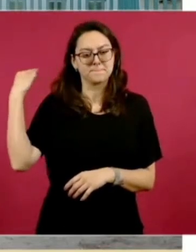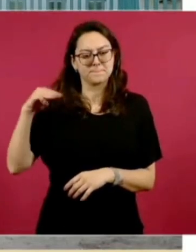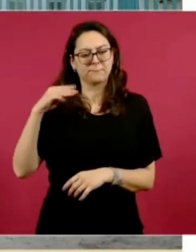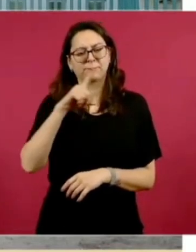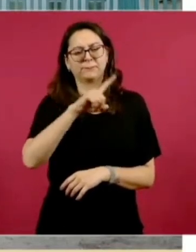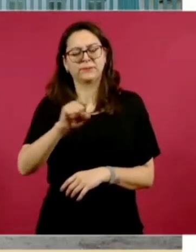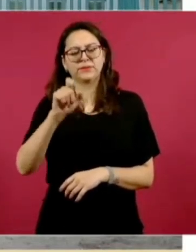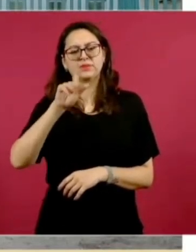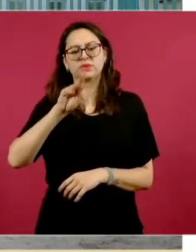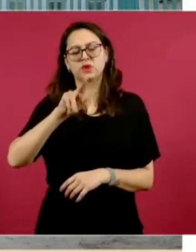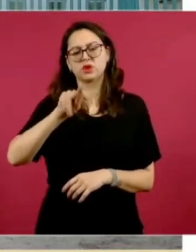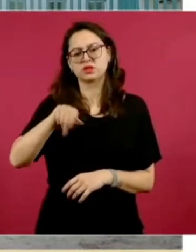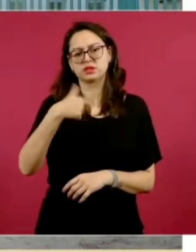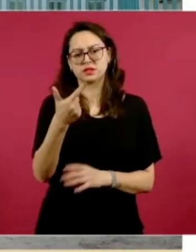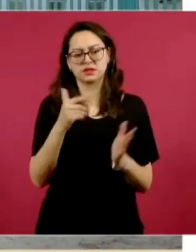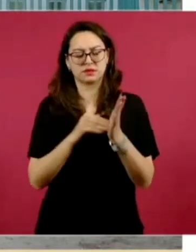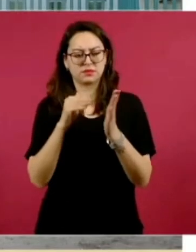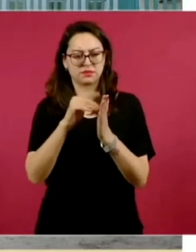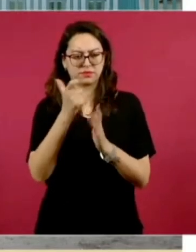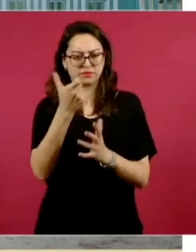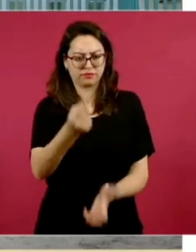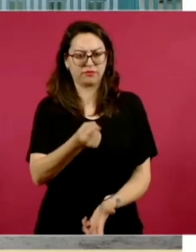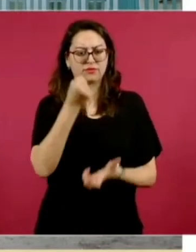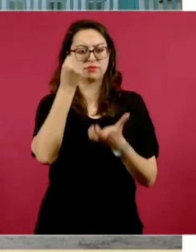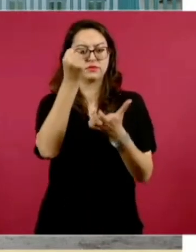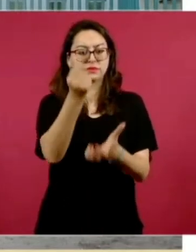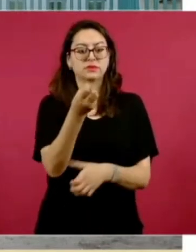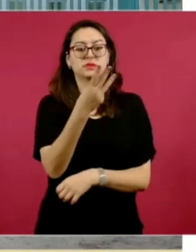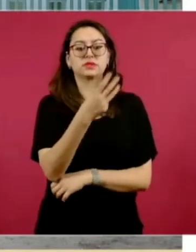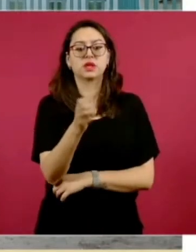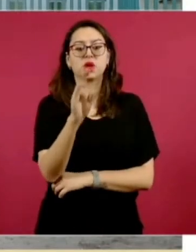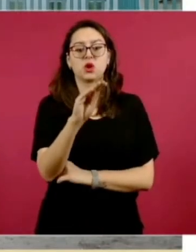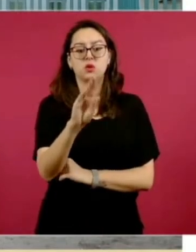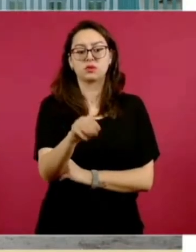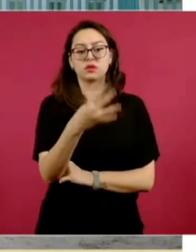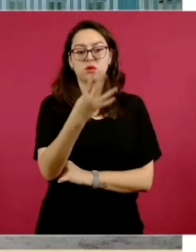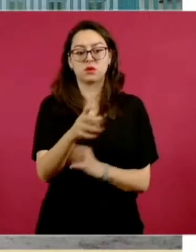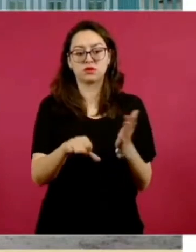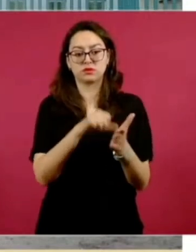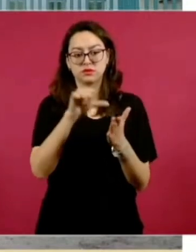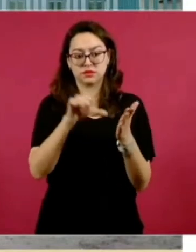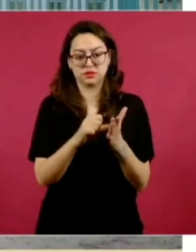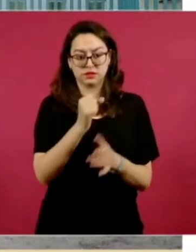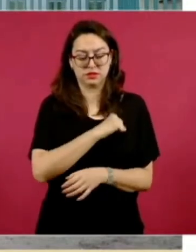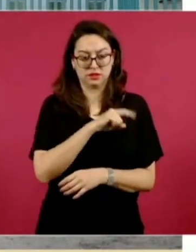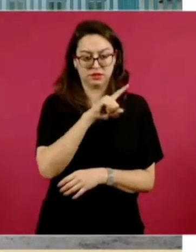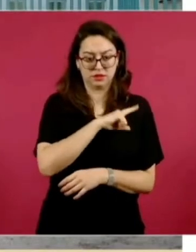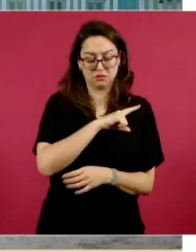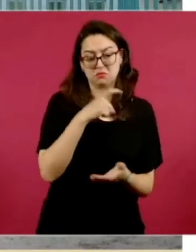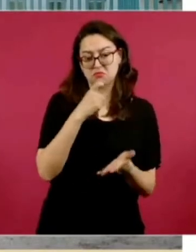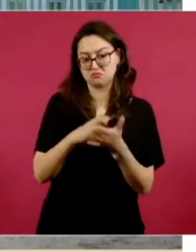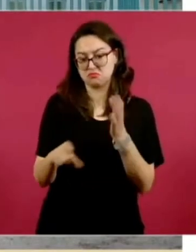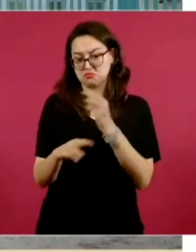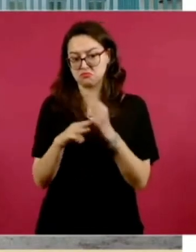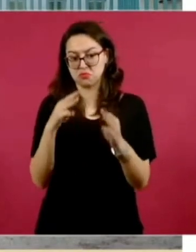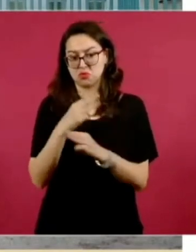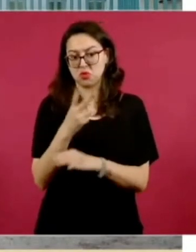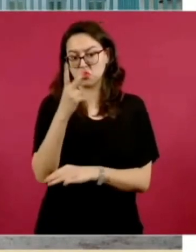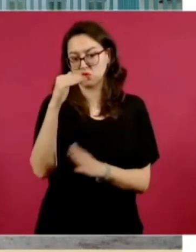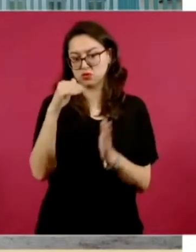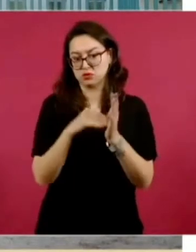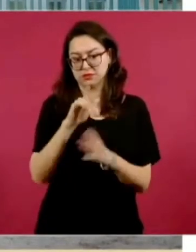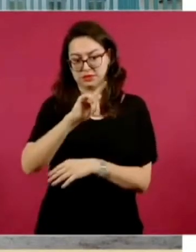187 millones de pesos en 394 centros de salud y se adquirieron 2,076